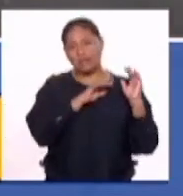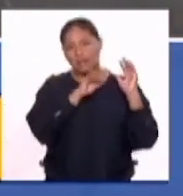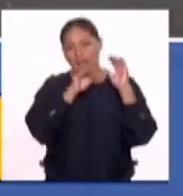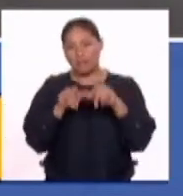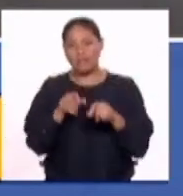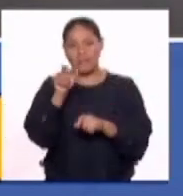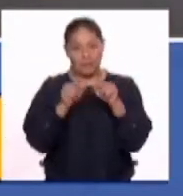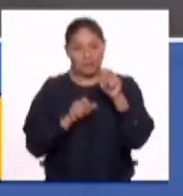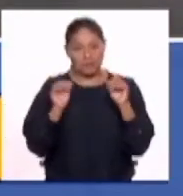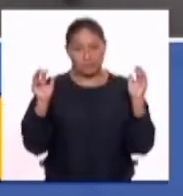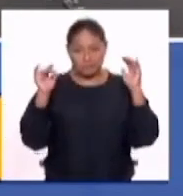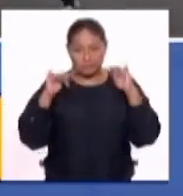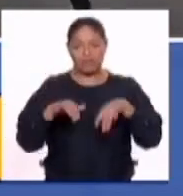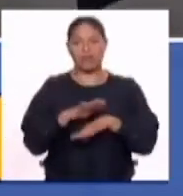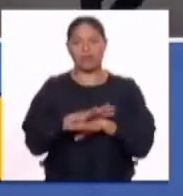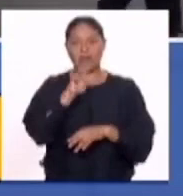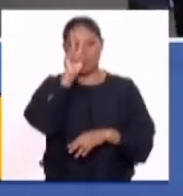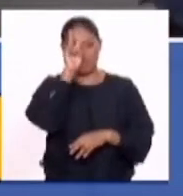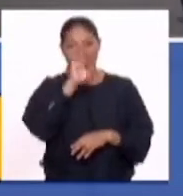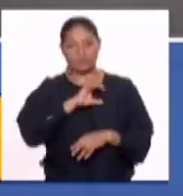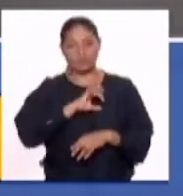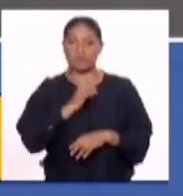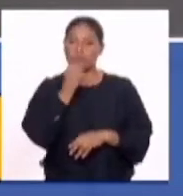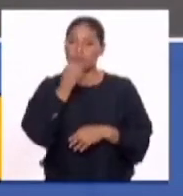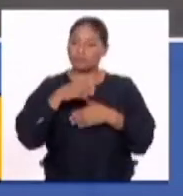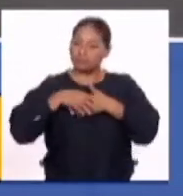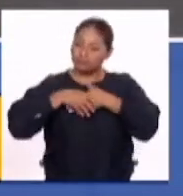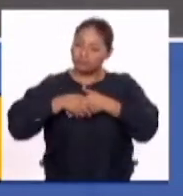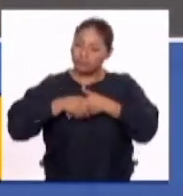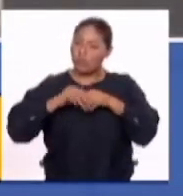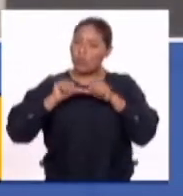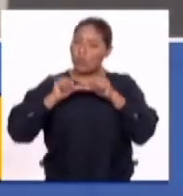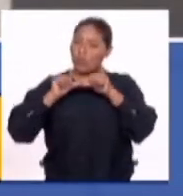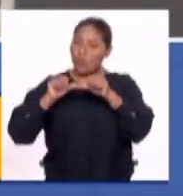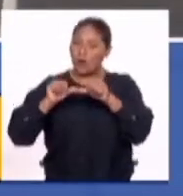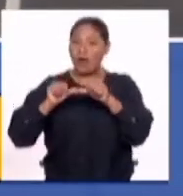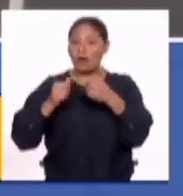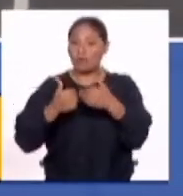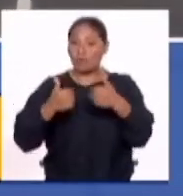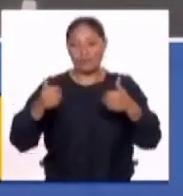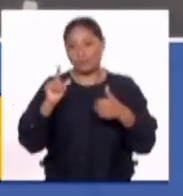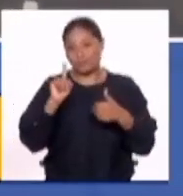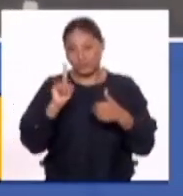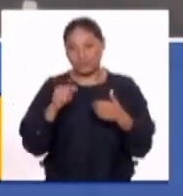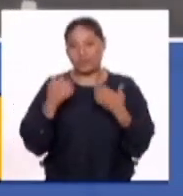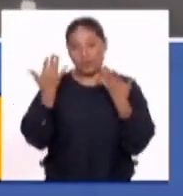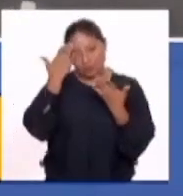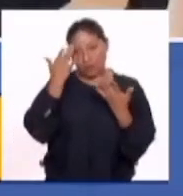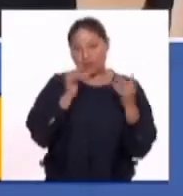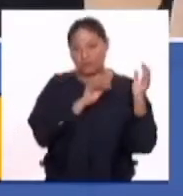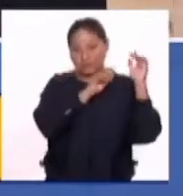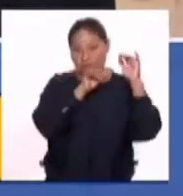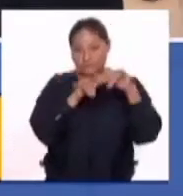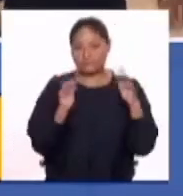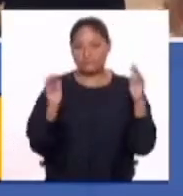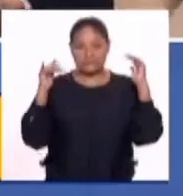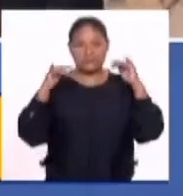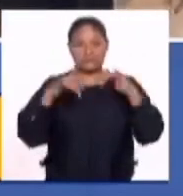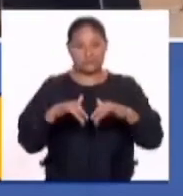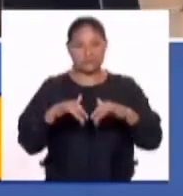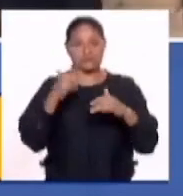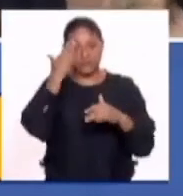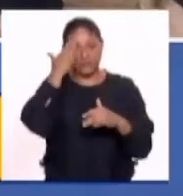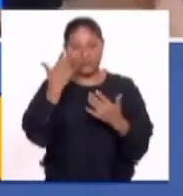las relaciones diplomáticas como vimos durante la semana pasada. Recordemos que estamos frente a una situación migratoria donde hay migrantes, donde hay niños, pero vuelvo a